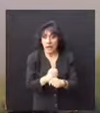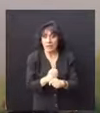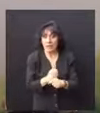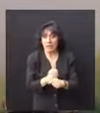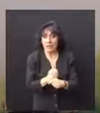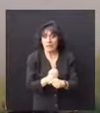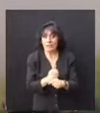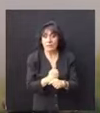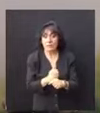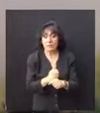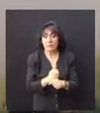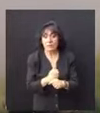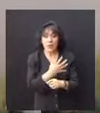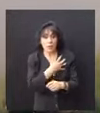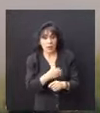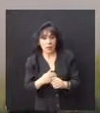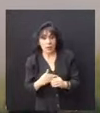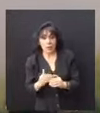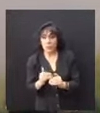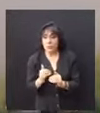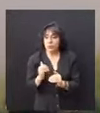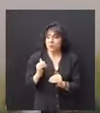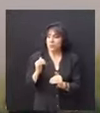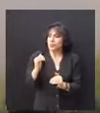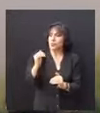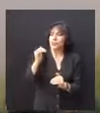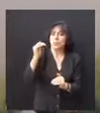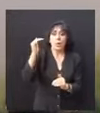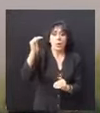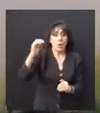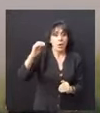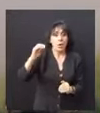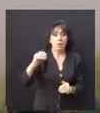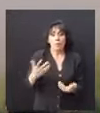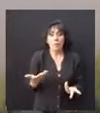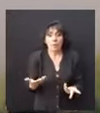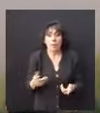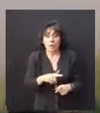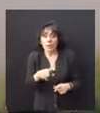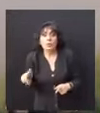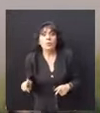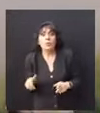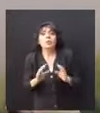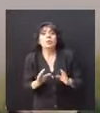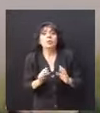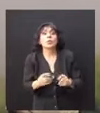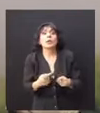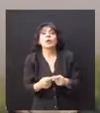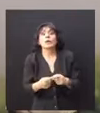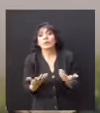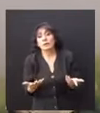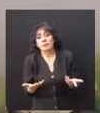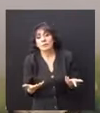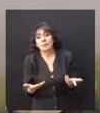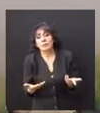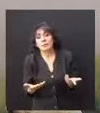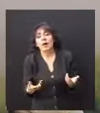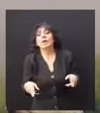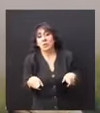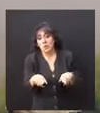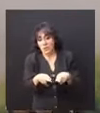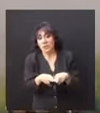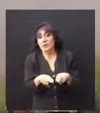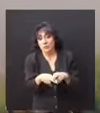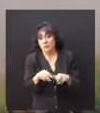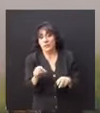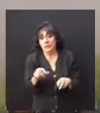Ya los hijos están grandes. ¿Y ahora quién cuidamos? A los nietos.